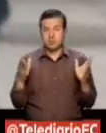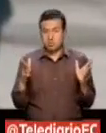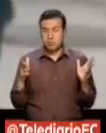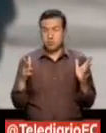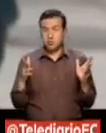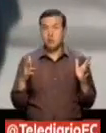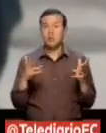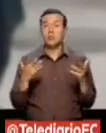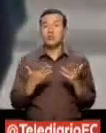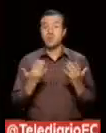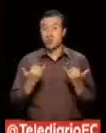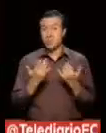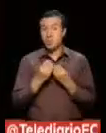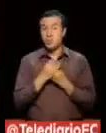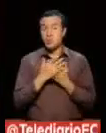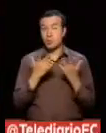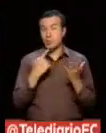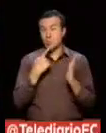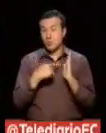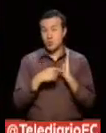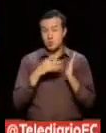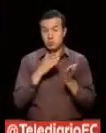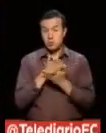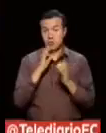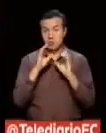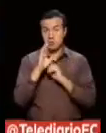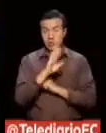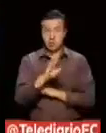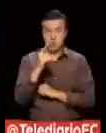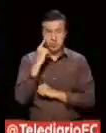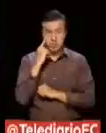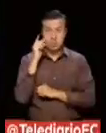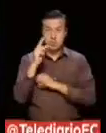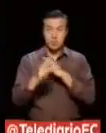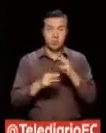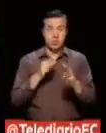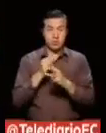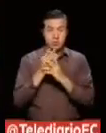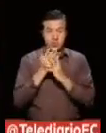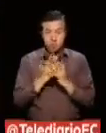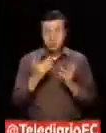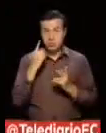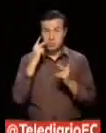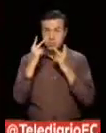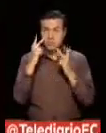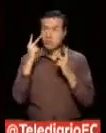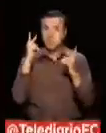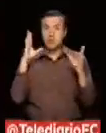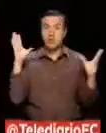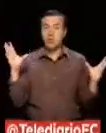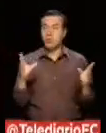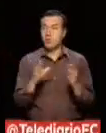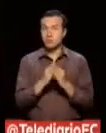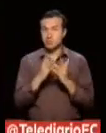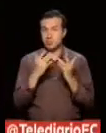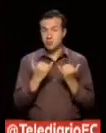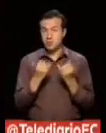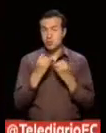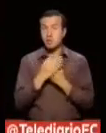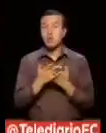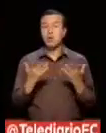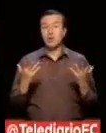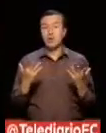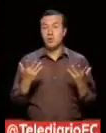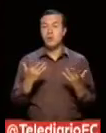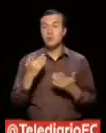término muy común en estos tiempos. Los medios de transmisión tienen carácter mundial y se pueden ver en todas partes. En la actualidad,